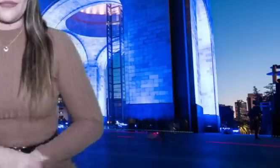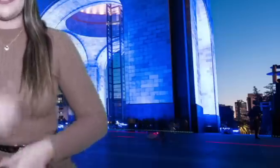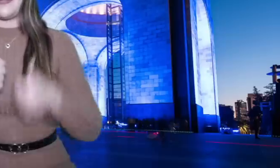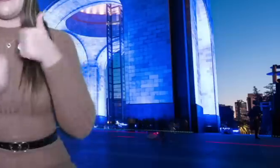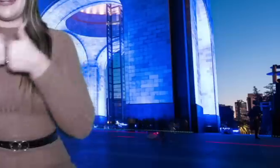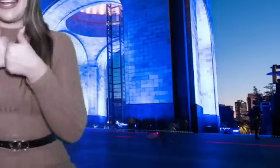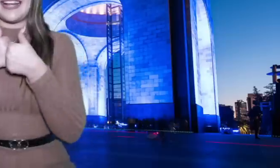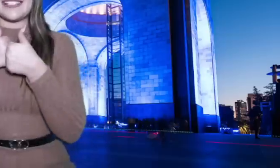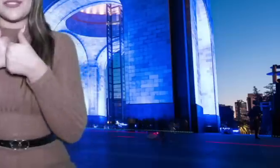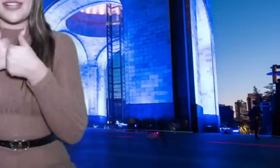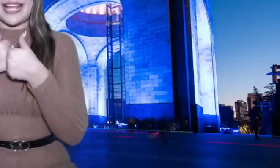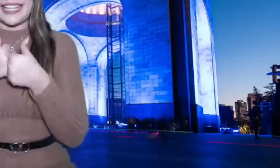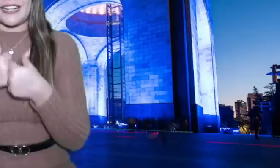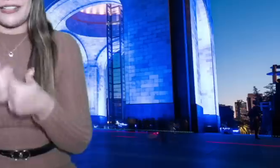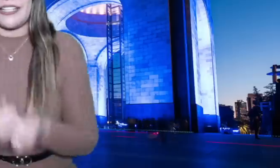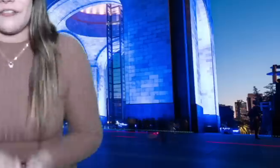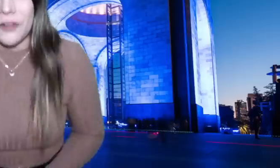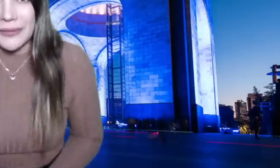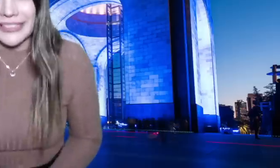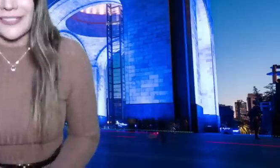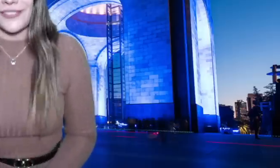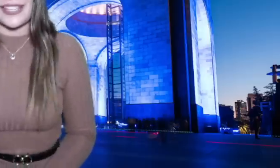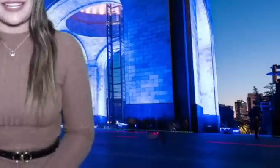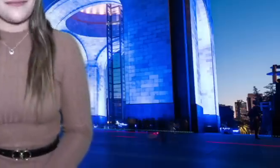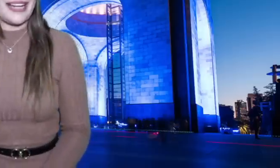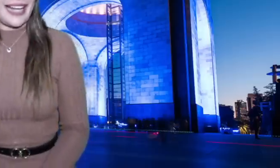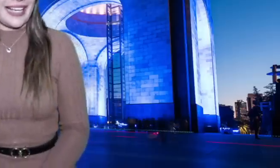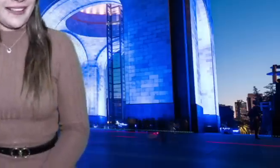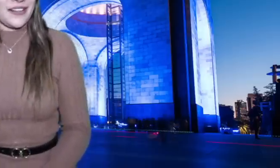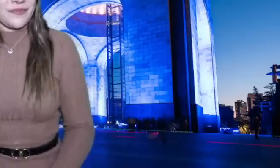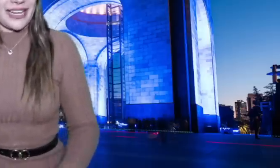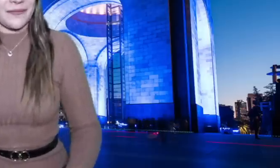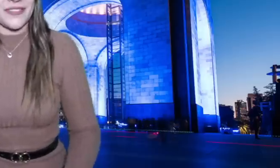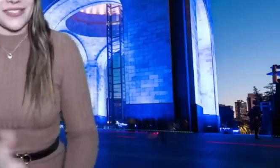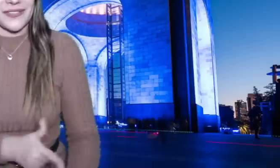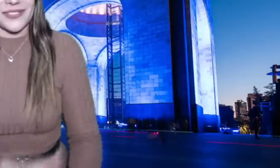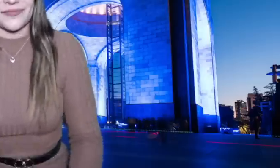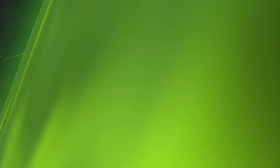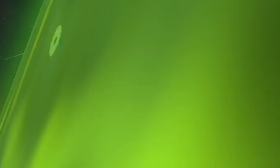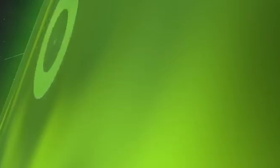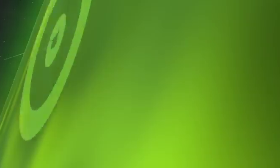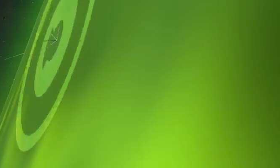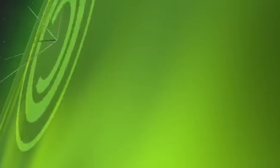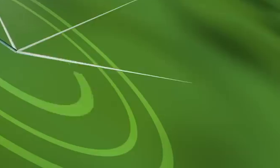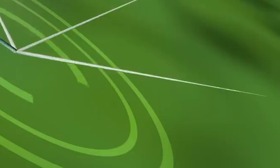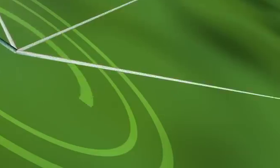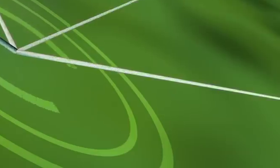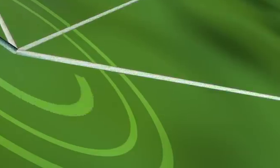gustado. Los invito a que me regalen su like y recuerden, infórmense y no se dejen ver la cara de nopal. Nos vemos.